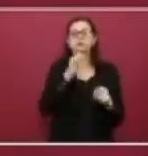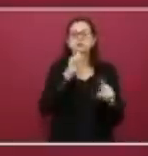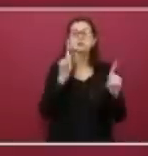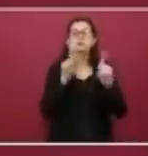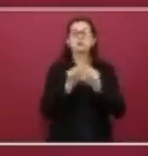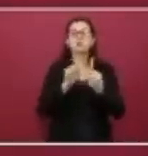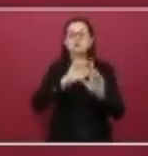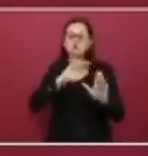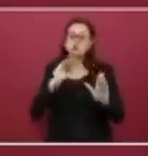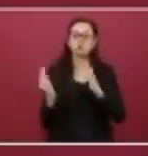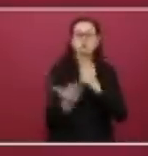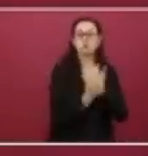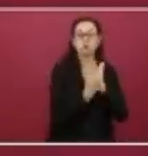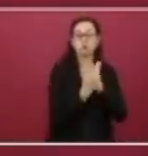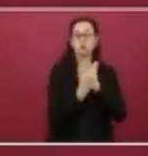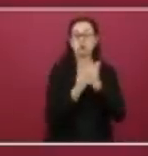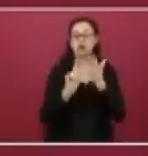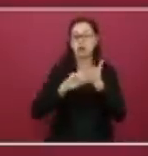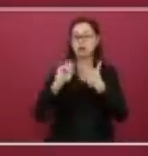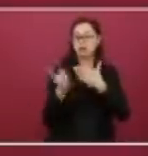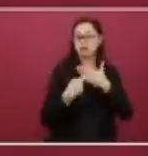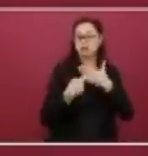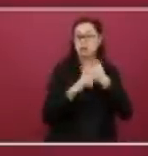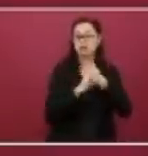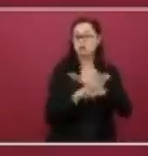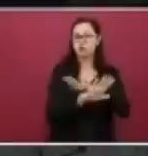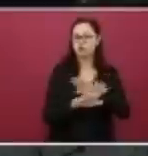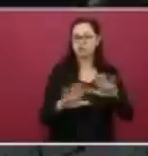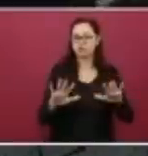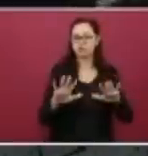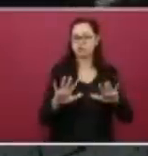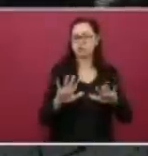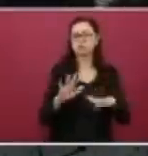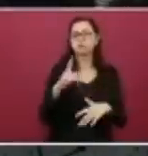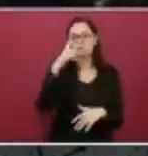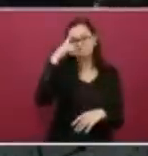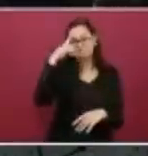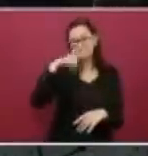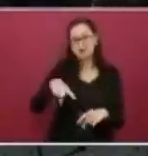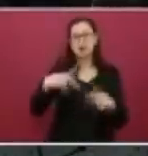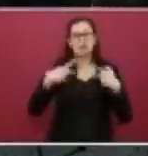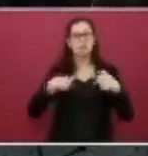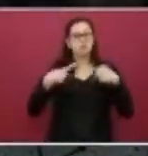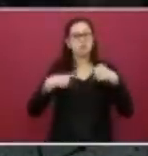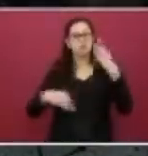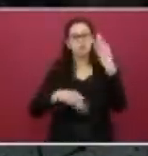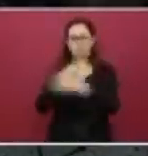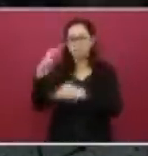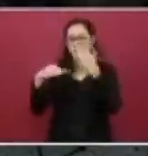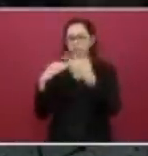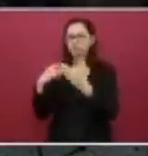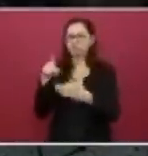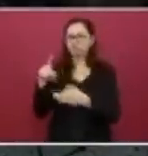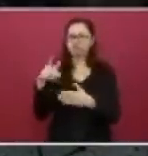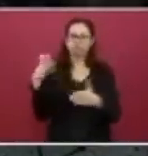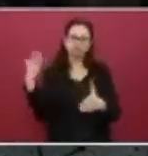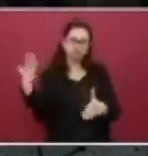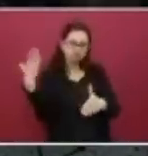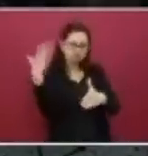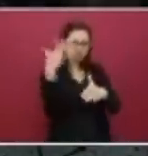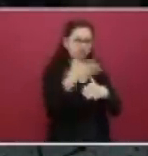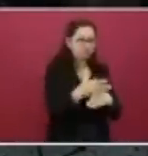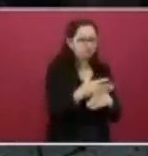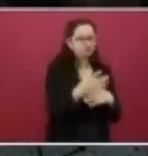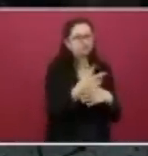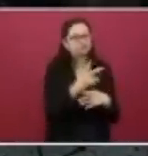la siguiente información para que todas las personas que acudan a votar y vuelvo a insistir